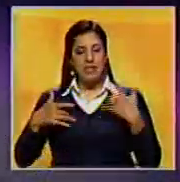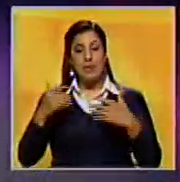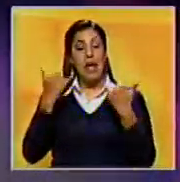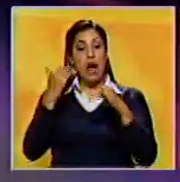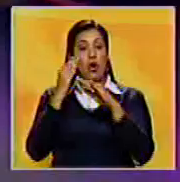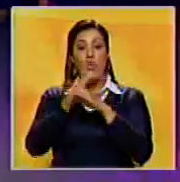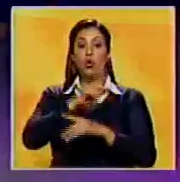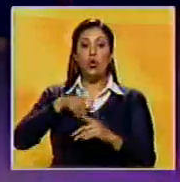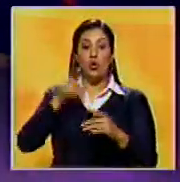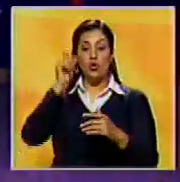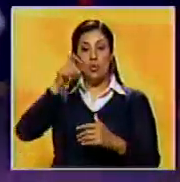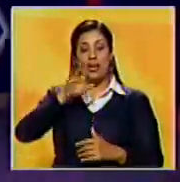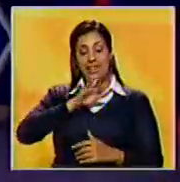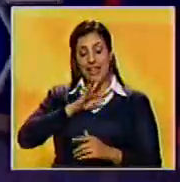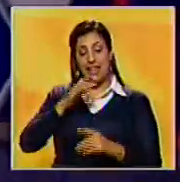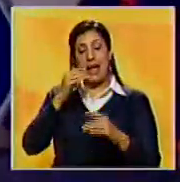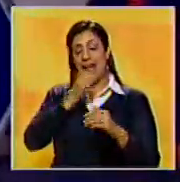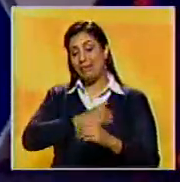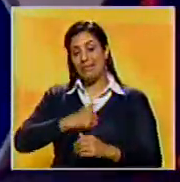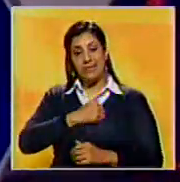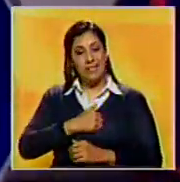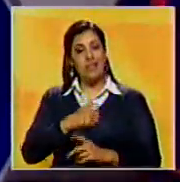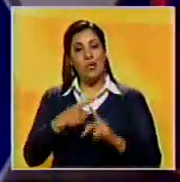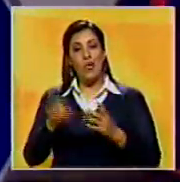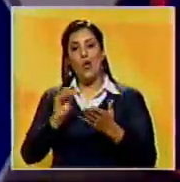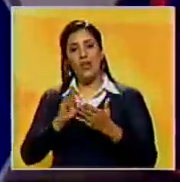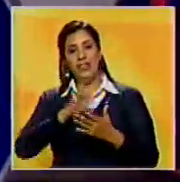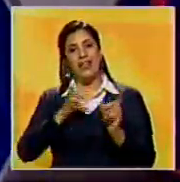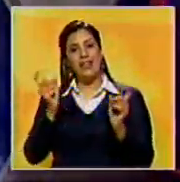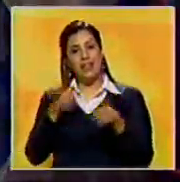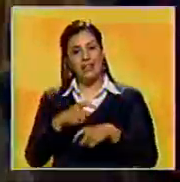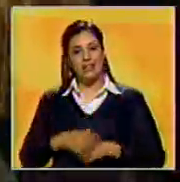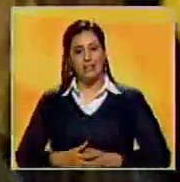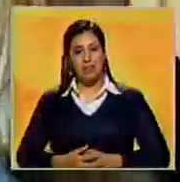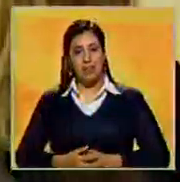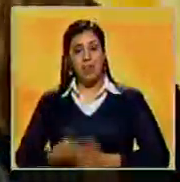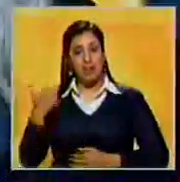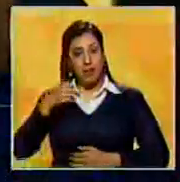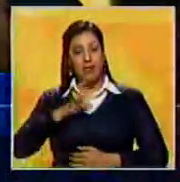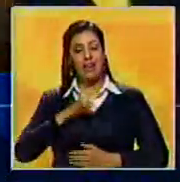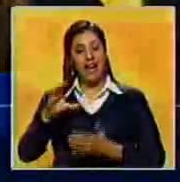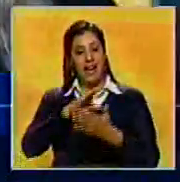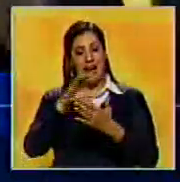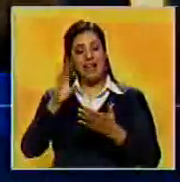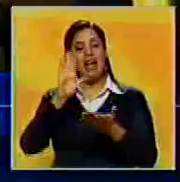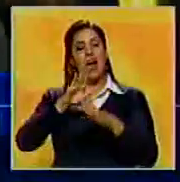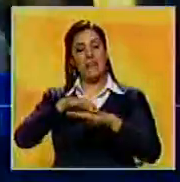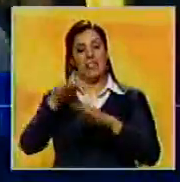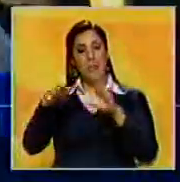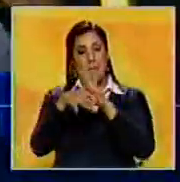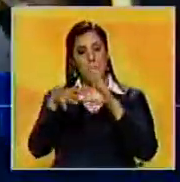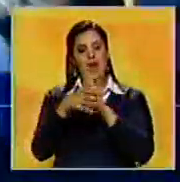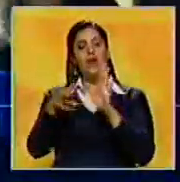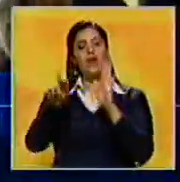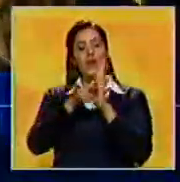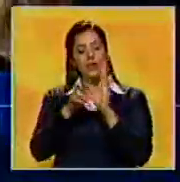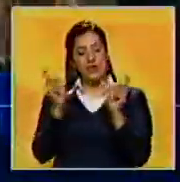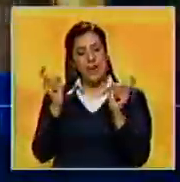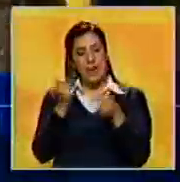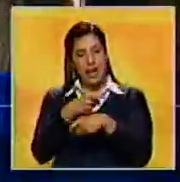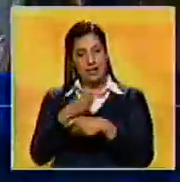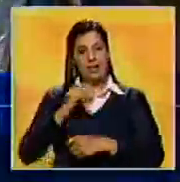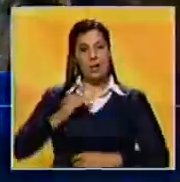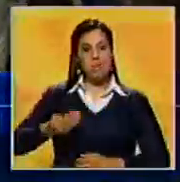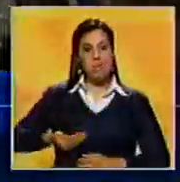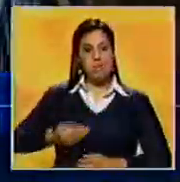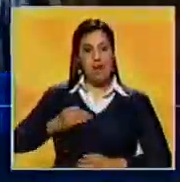Cambiamos de tema con Olivia Newton-John, quien lamentablemente vuelve a tener cáncer. La actriz y cantante ha anunciado este martes que vuelve a padecer cáncer